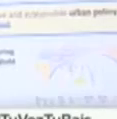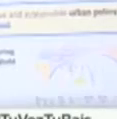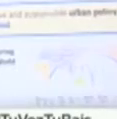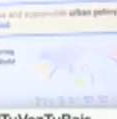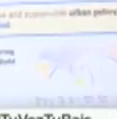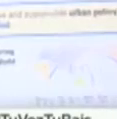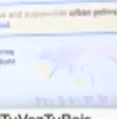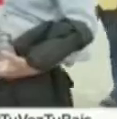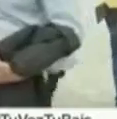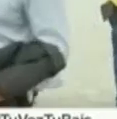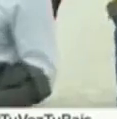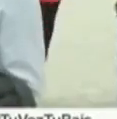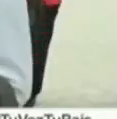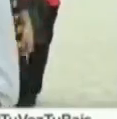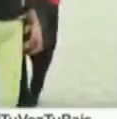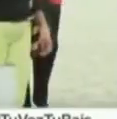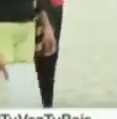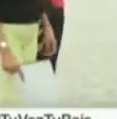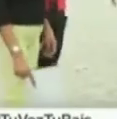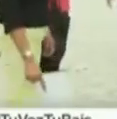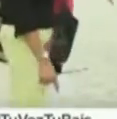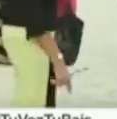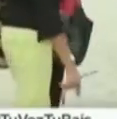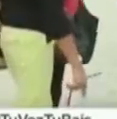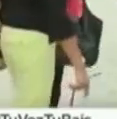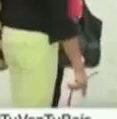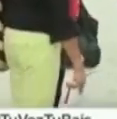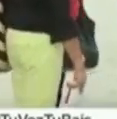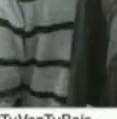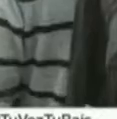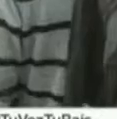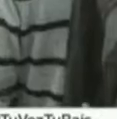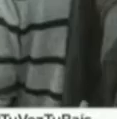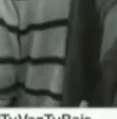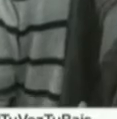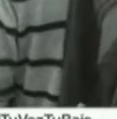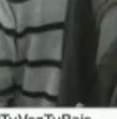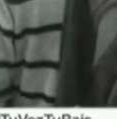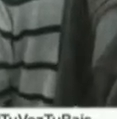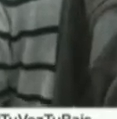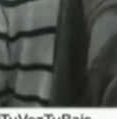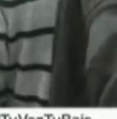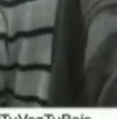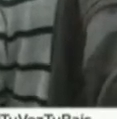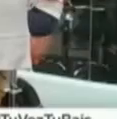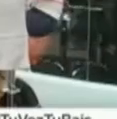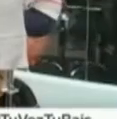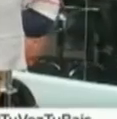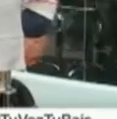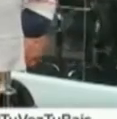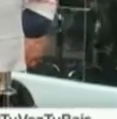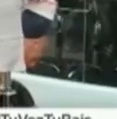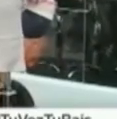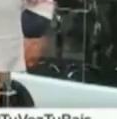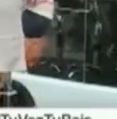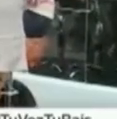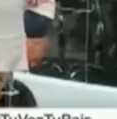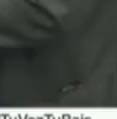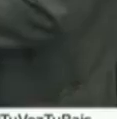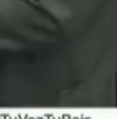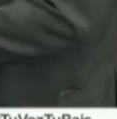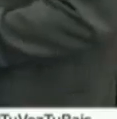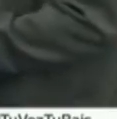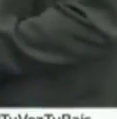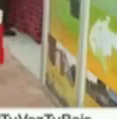gustan, podemos ver muy bien. En la asamblea se extiende la exhibición de varios países sobre desarrollo urbano. México, Corea del Sur,